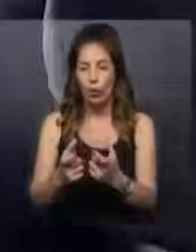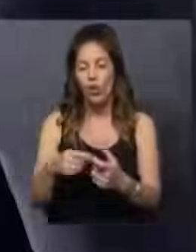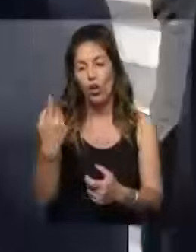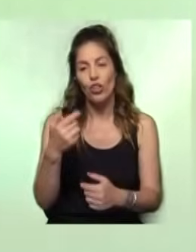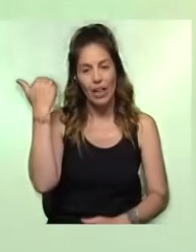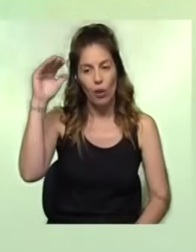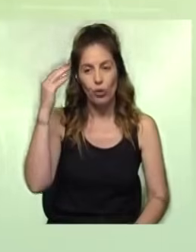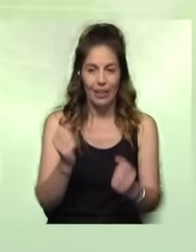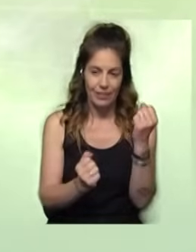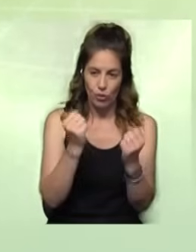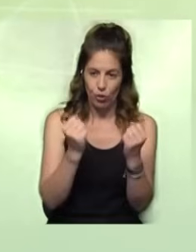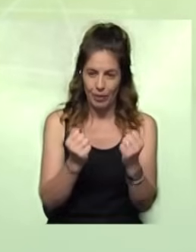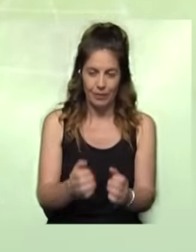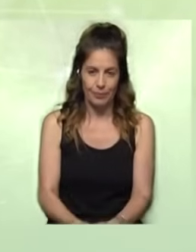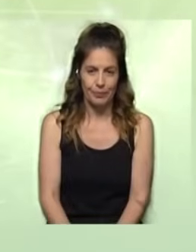económicas